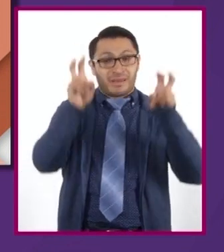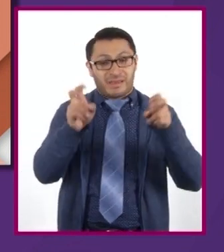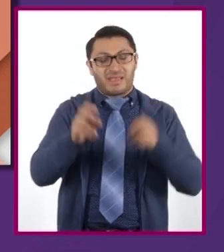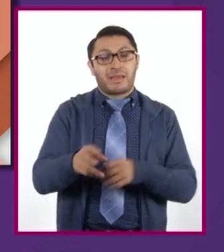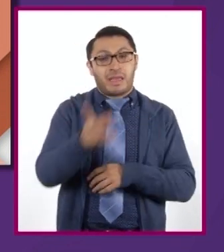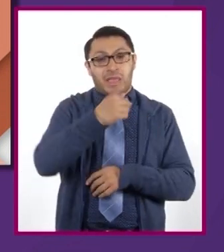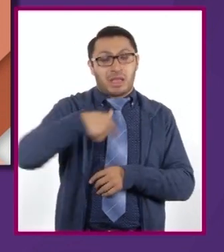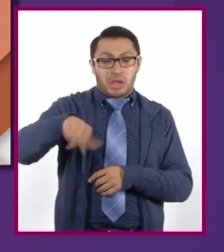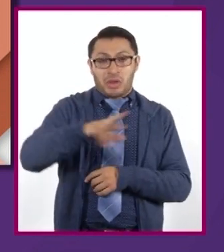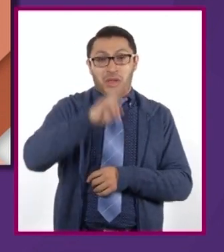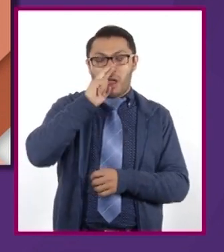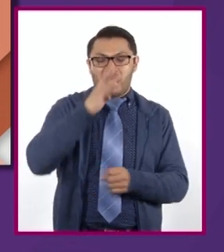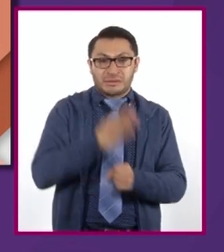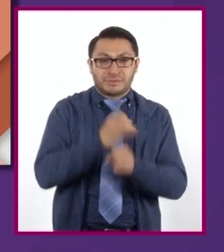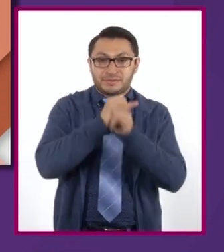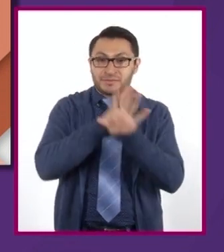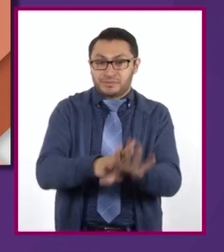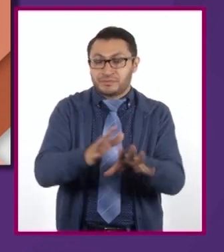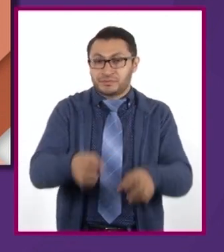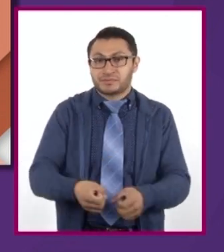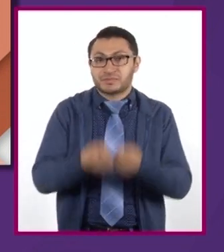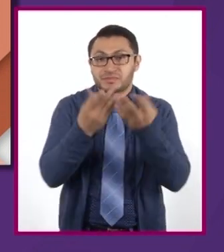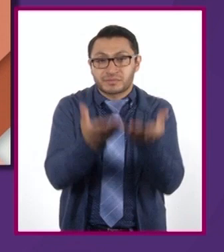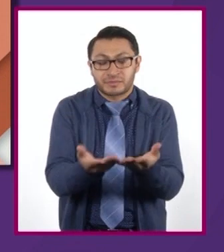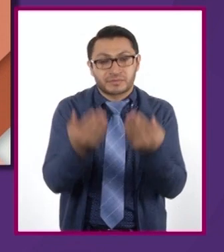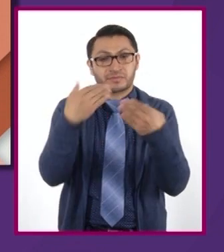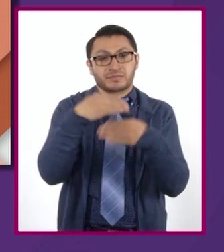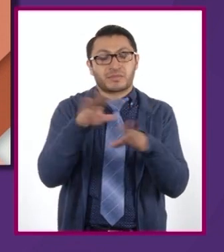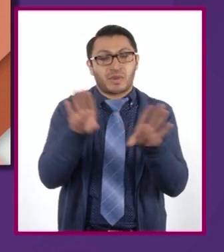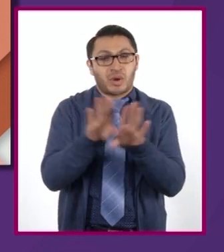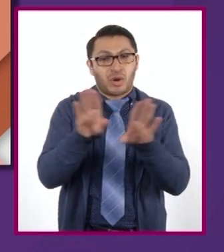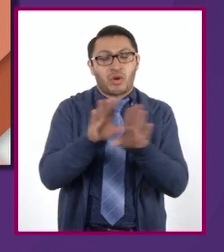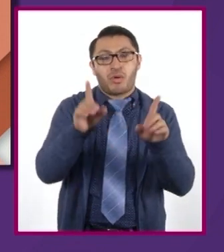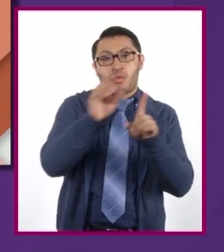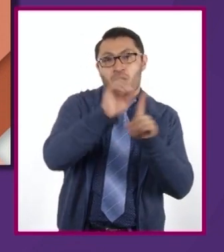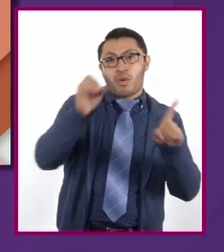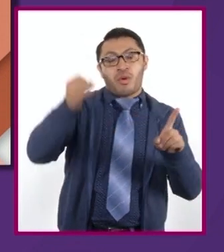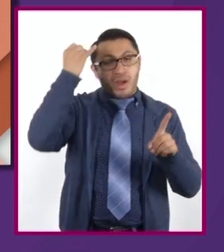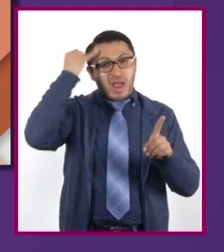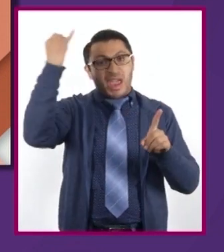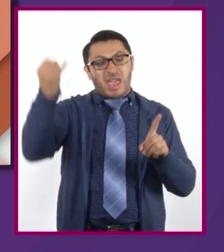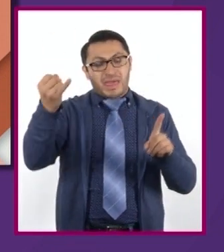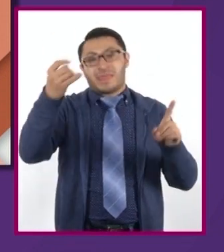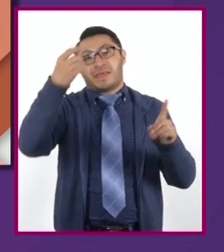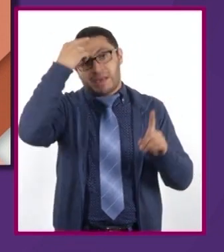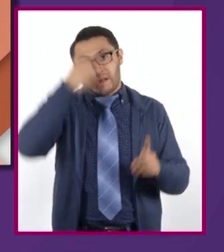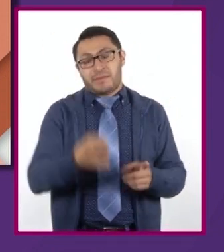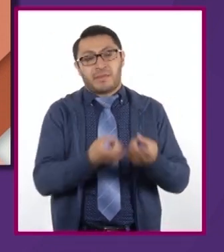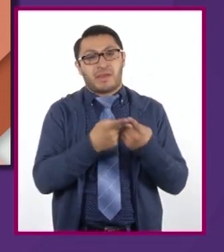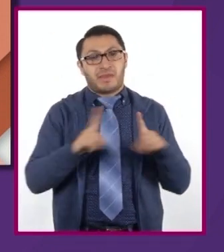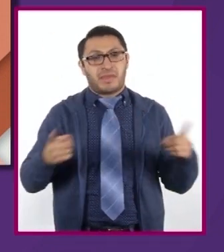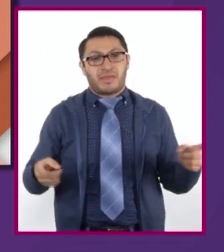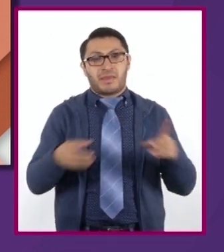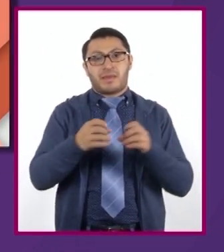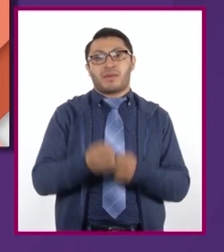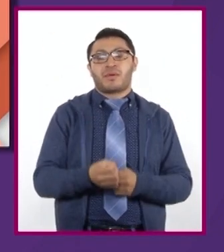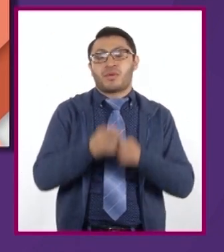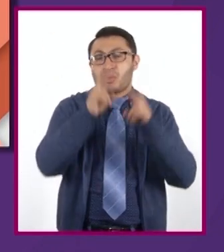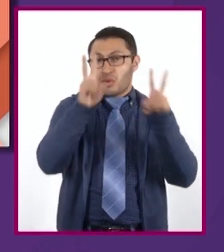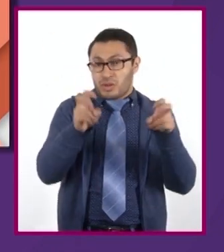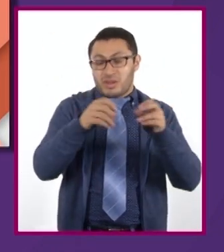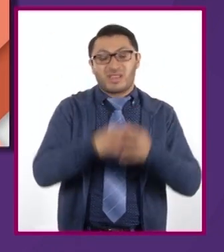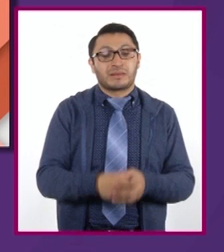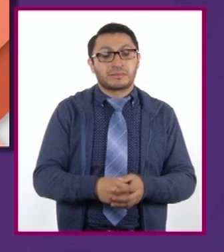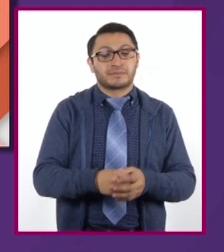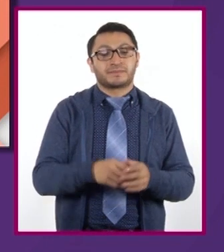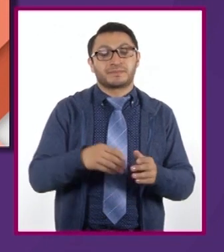estarán encargados de proporcionar información mediante ideas y argumentos relevantes para el desarrollo del tema. Veamos